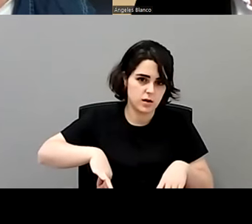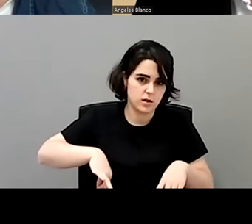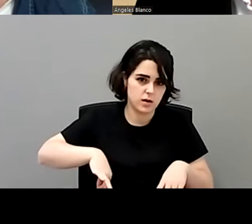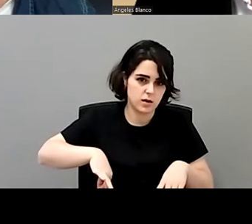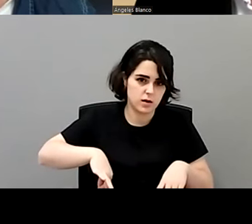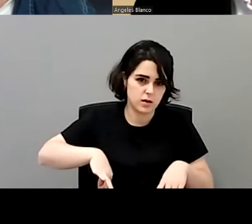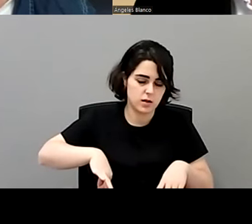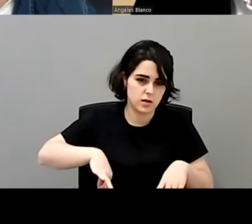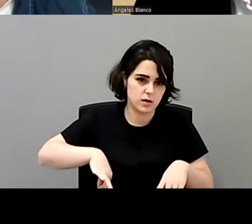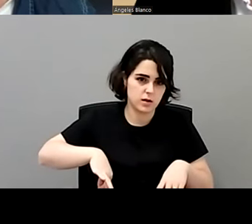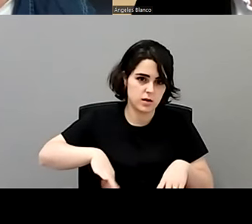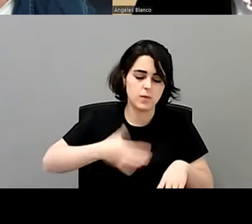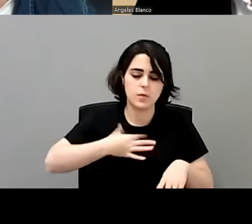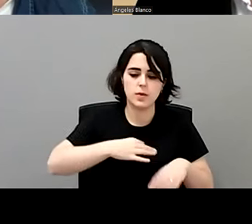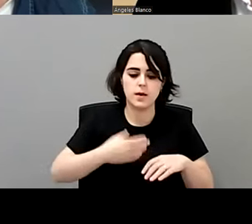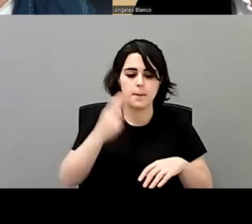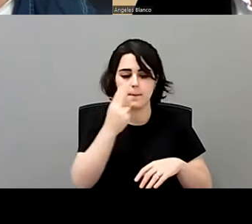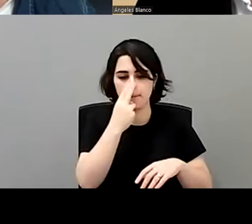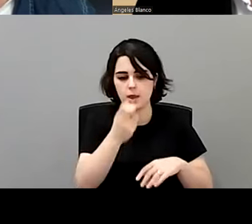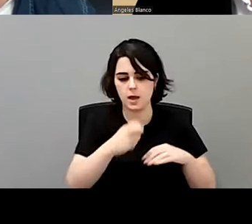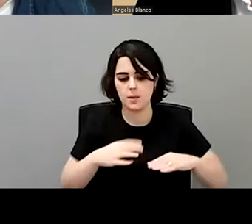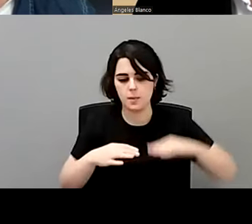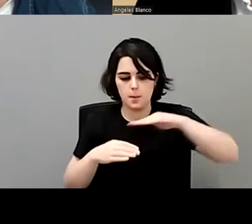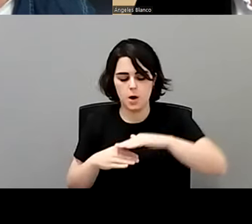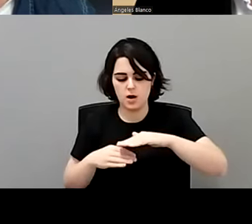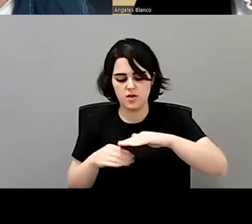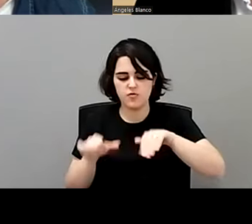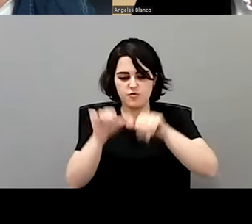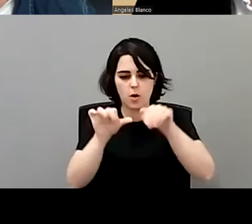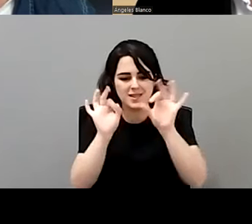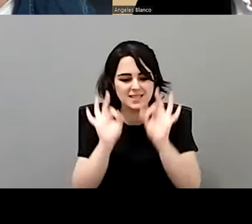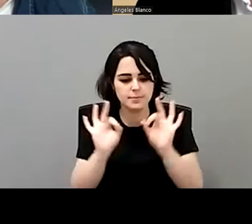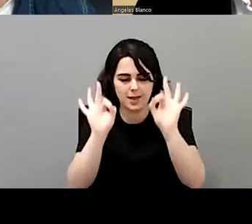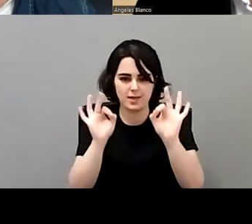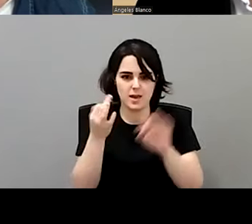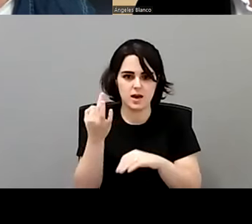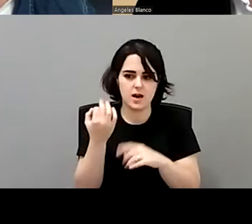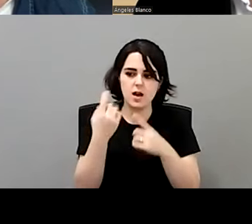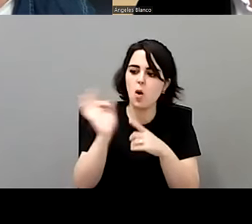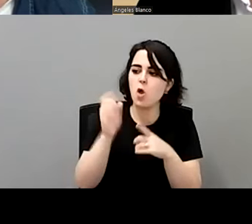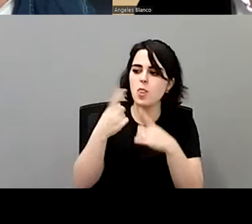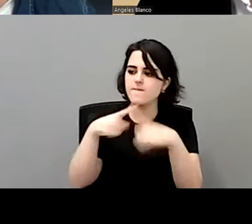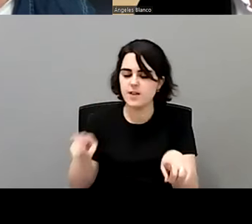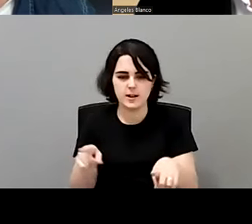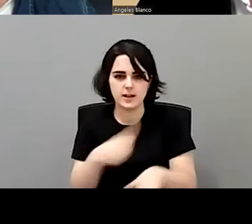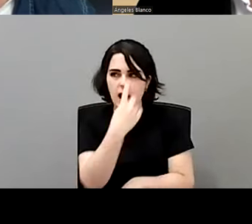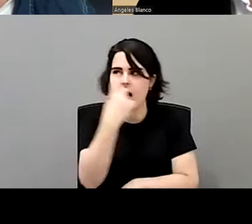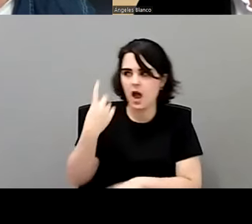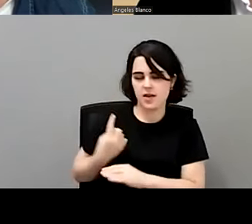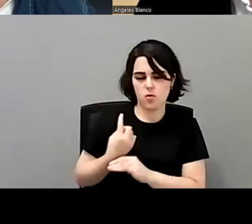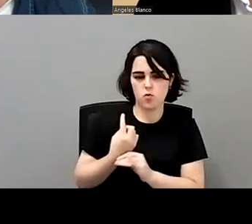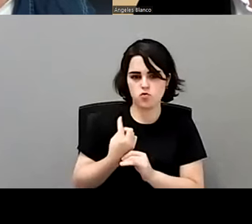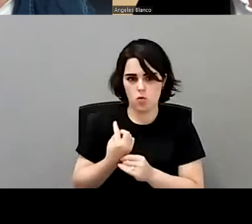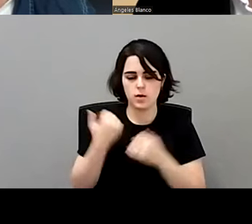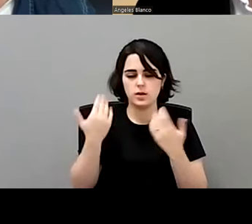colocar el pie de una manera diferente. Entonces